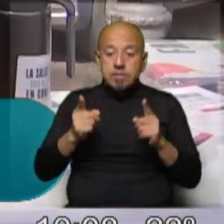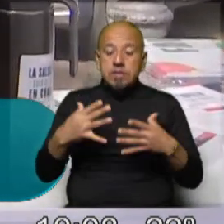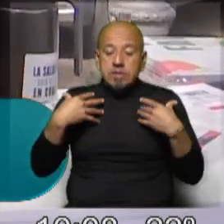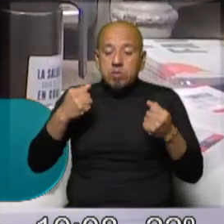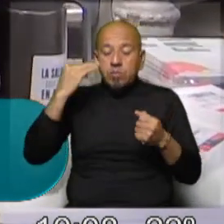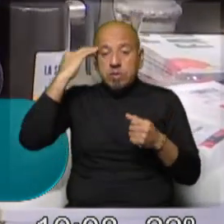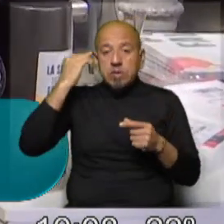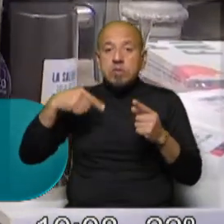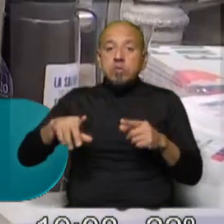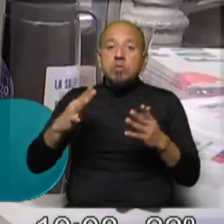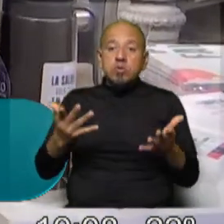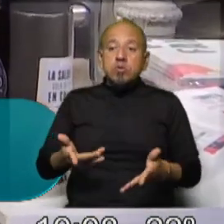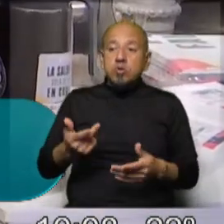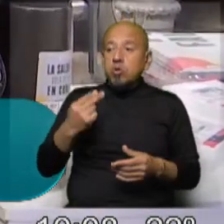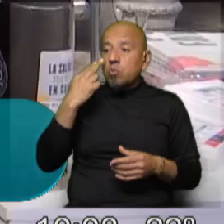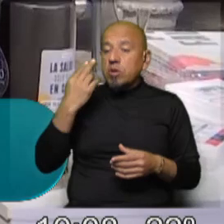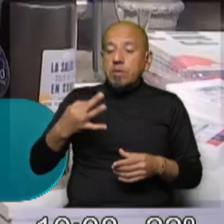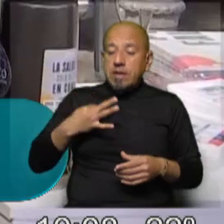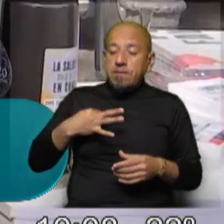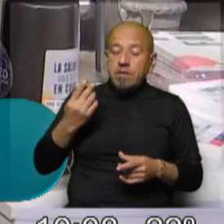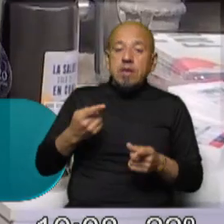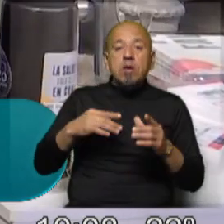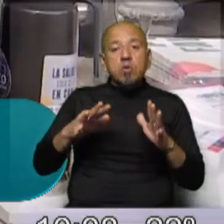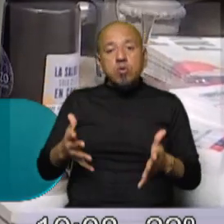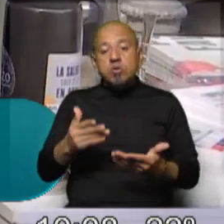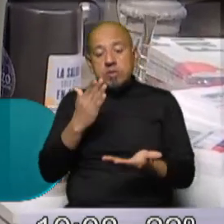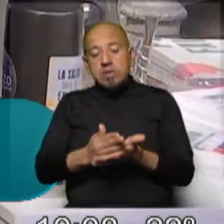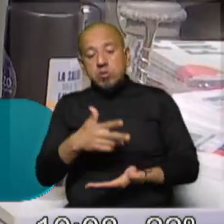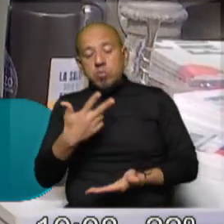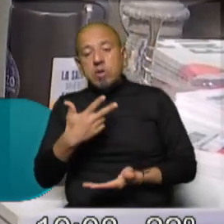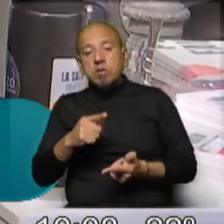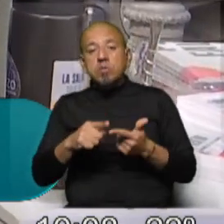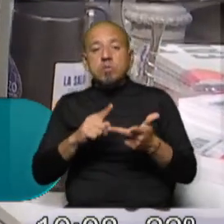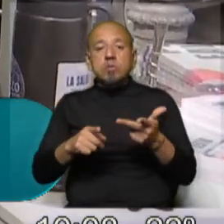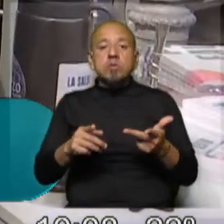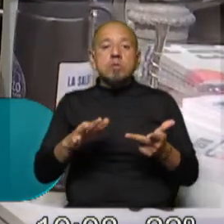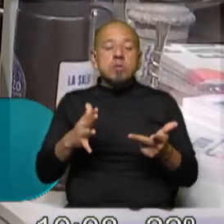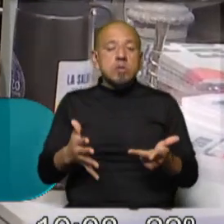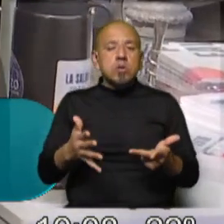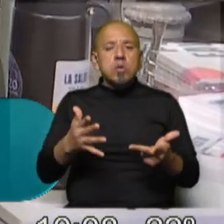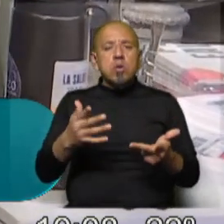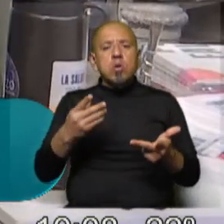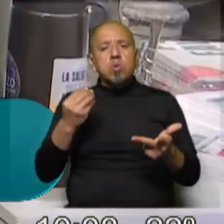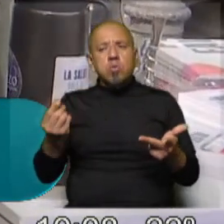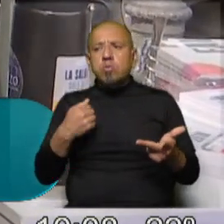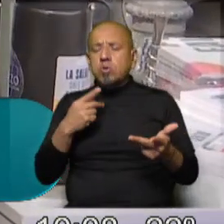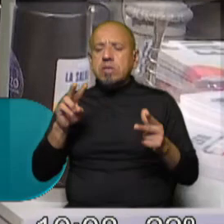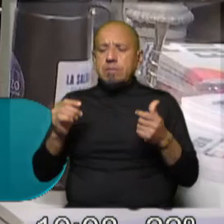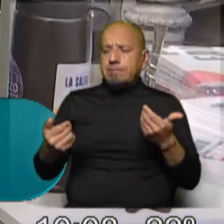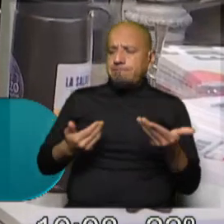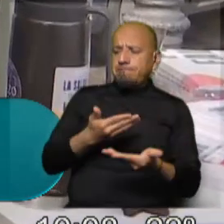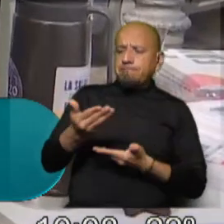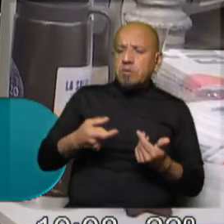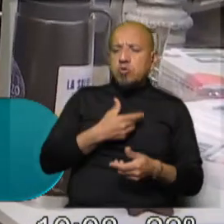mental tiene que ver con la vida con los problemas de la vida cotidiana, tiene que ver con los derechos humanos garantizados, tiene que ver con cómo nos tratamos